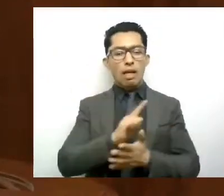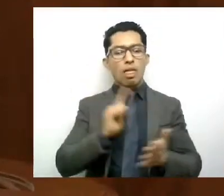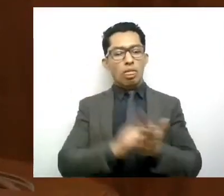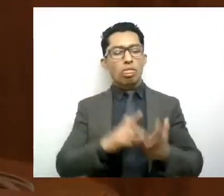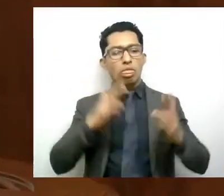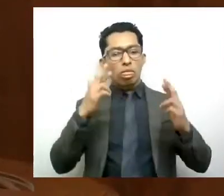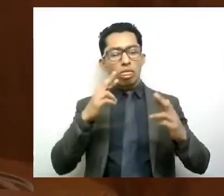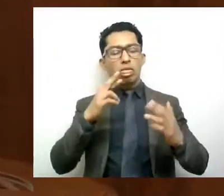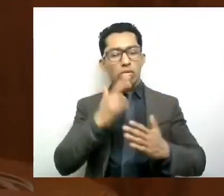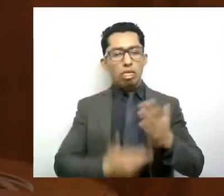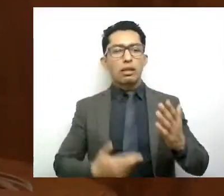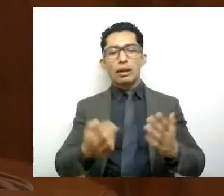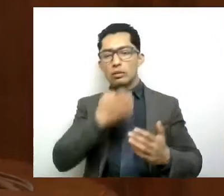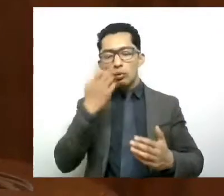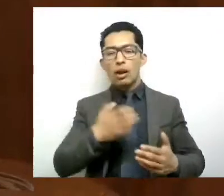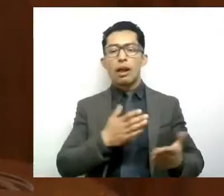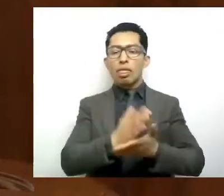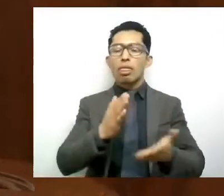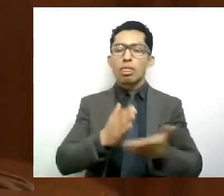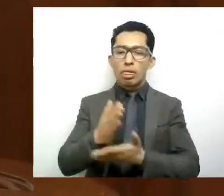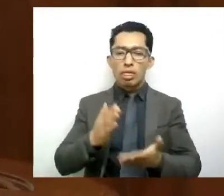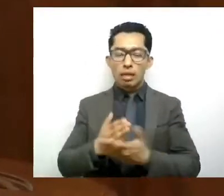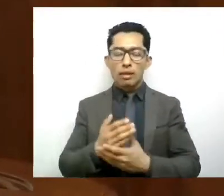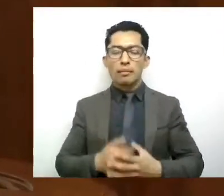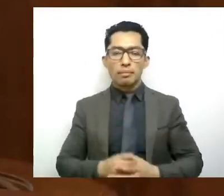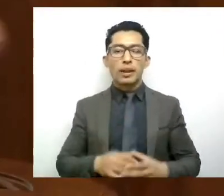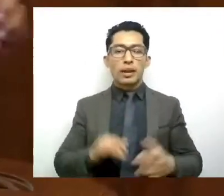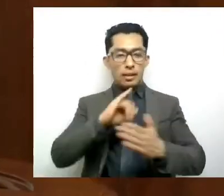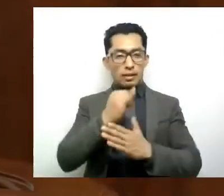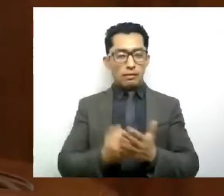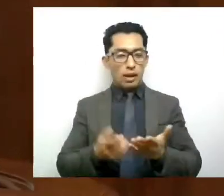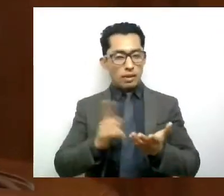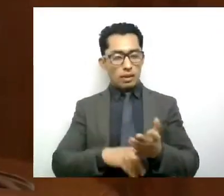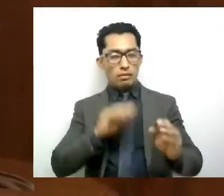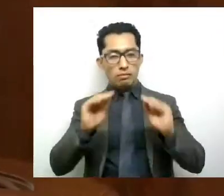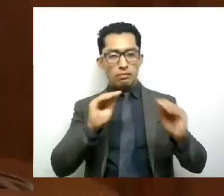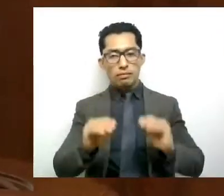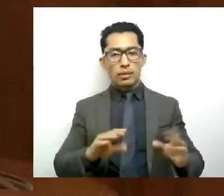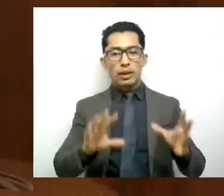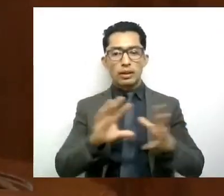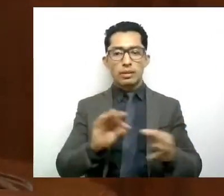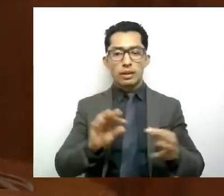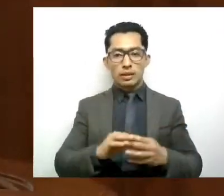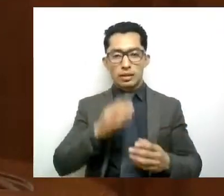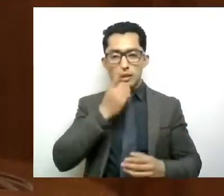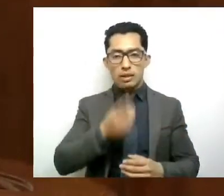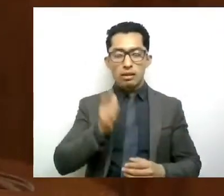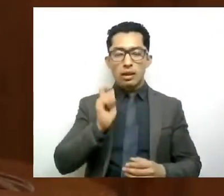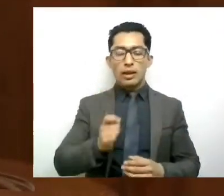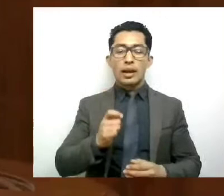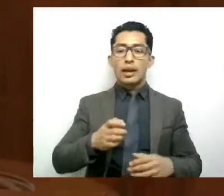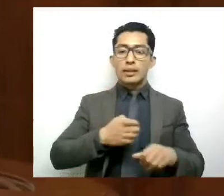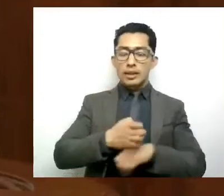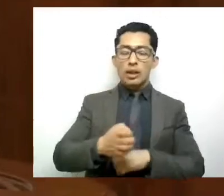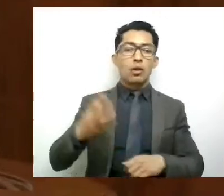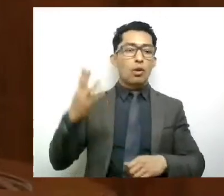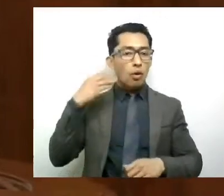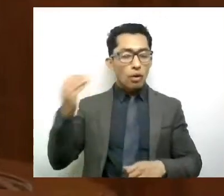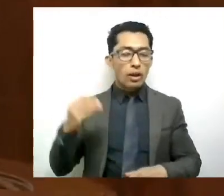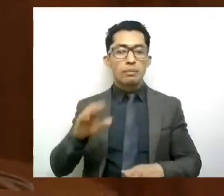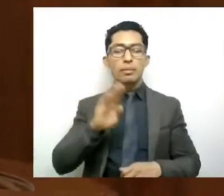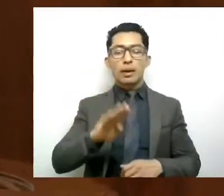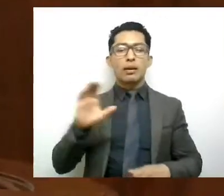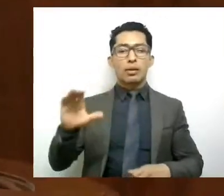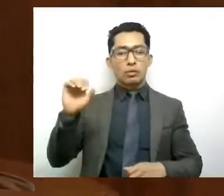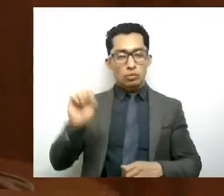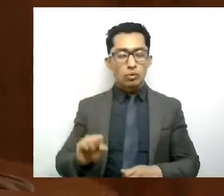escuelas. En el informe que generaron, enfatizaron que en los estados de Colima, Baja California Sur,